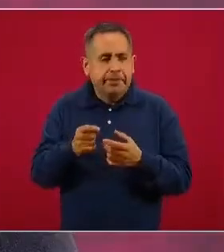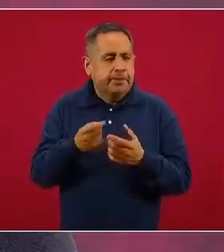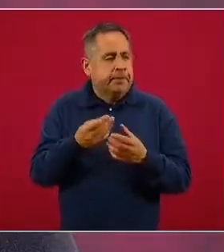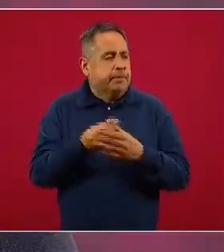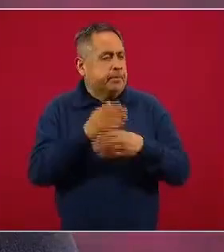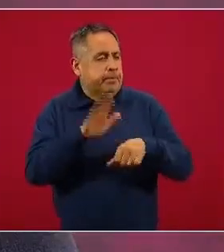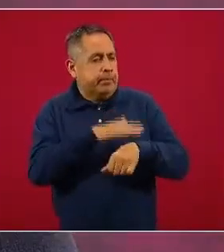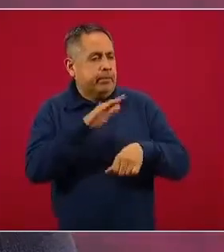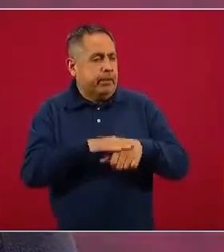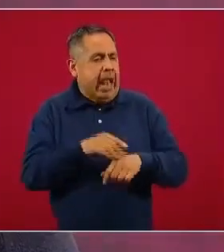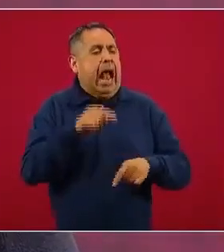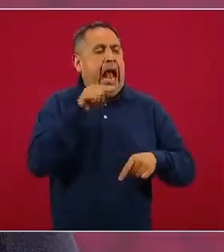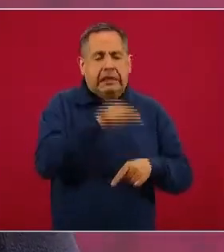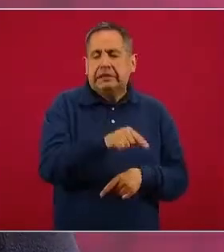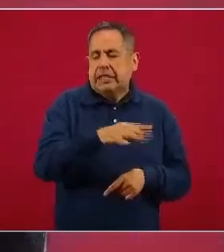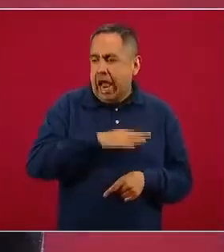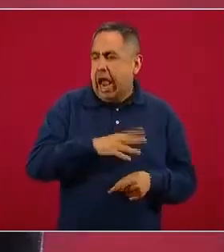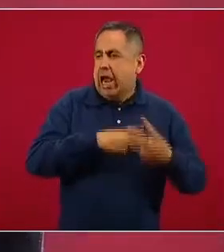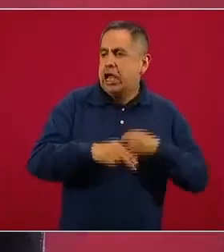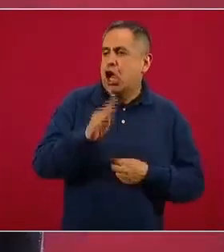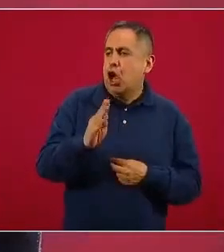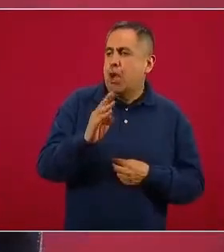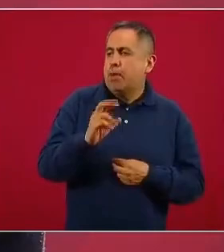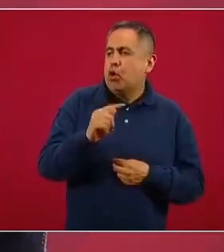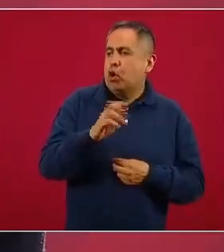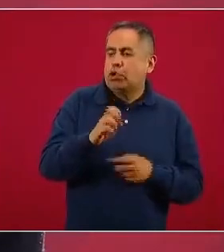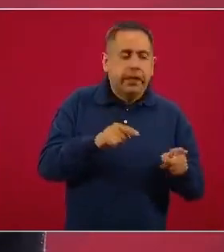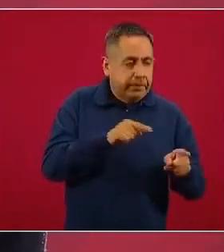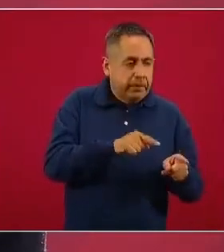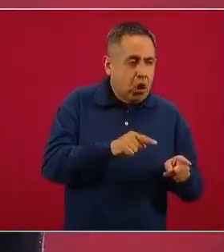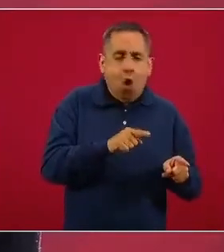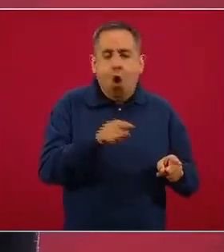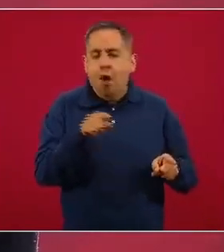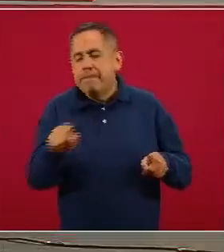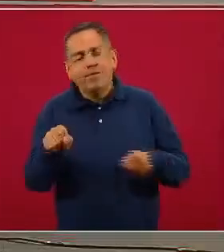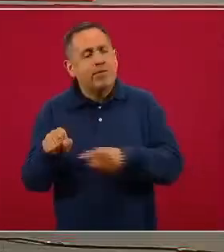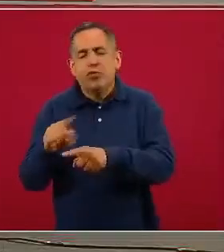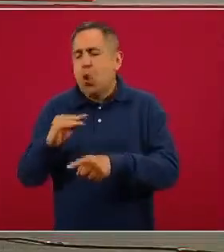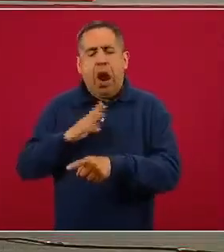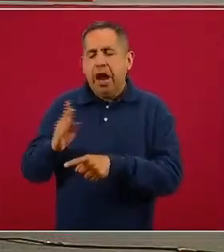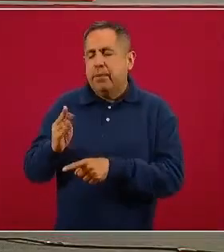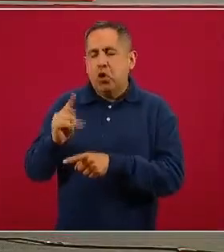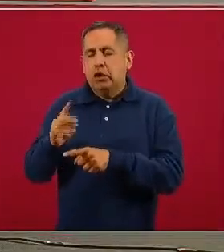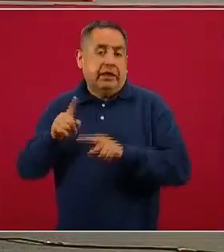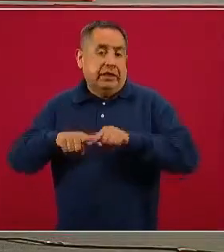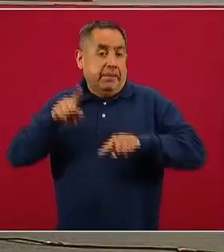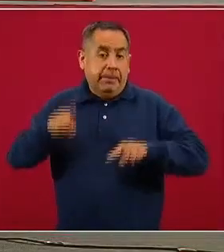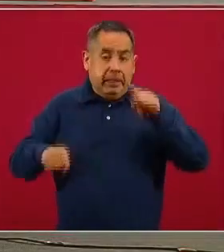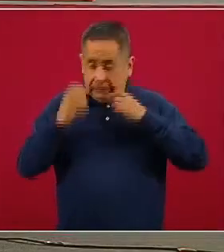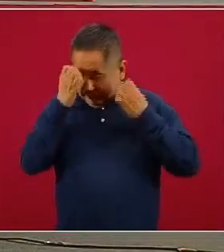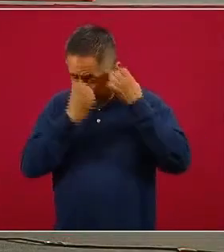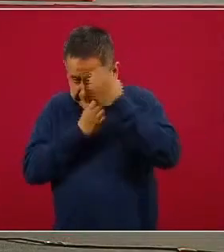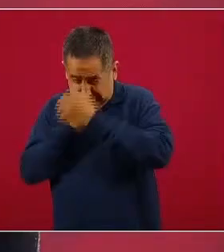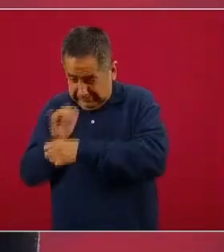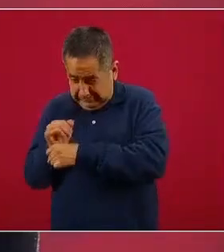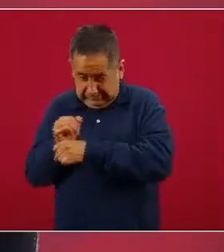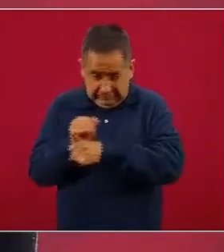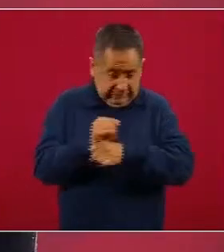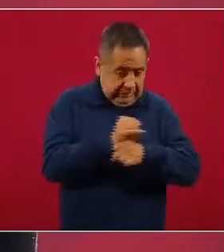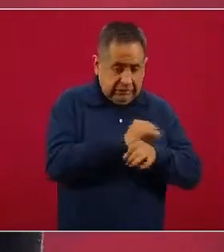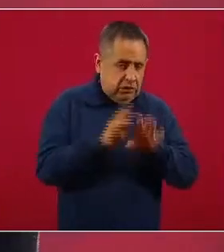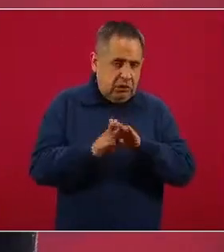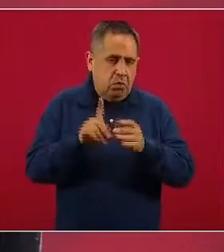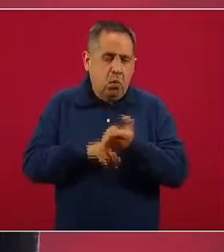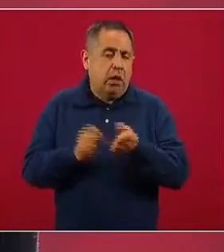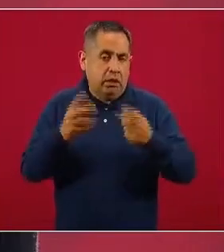clasifican los brotes en función de dónde ocurrió la primera cadena de contagios y, bueno, en su momento, cuál pudo haber sido la